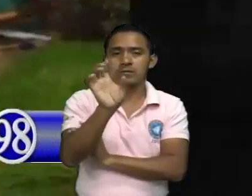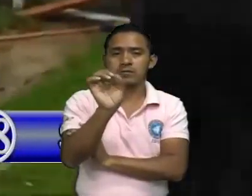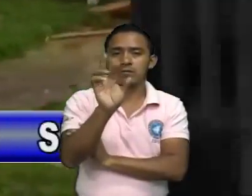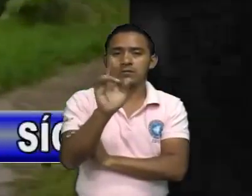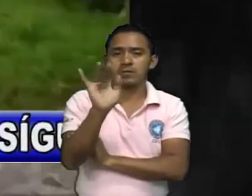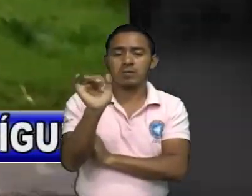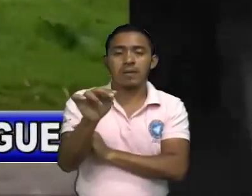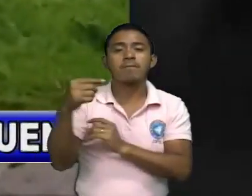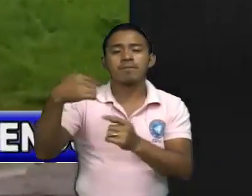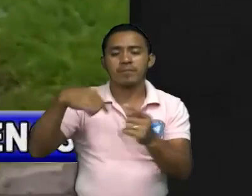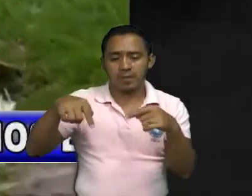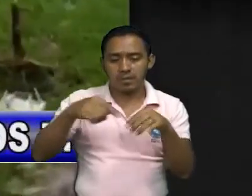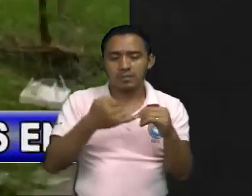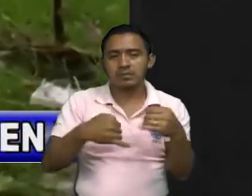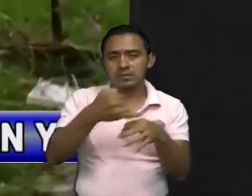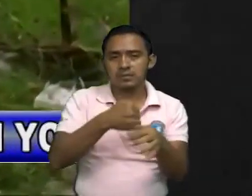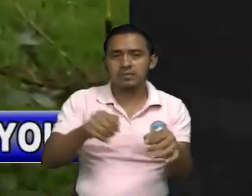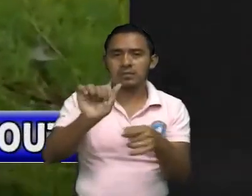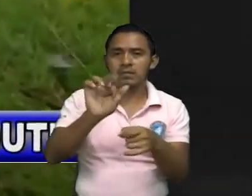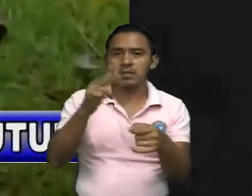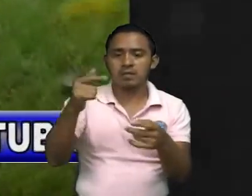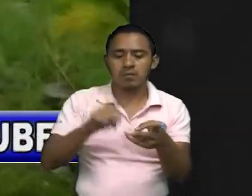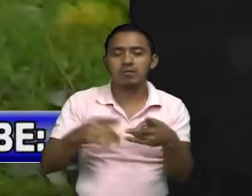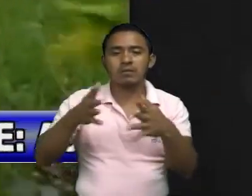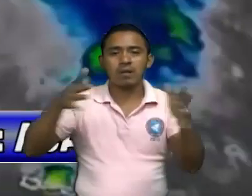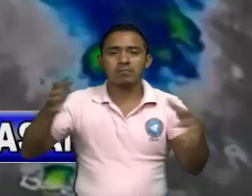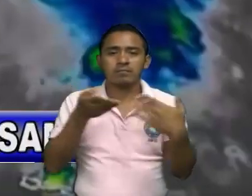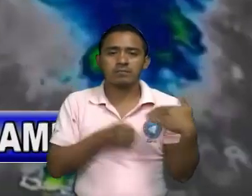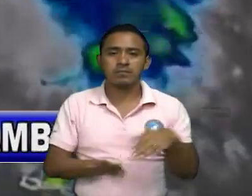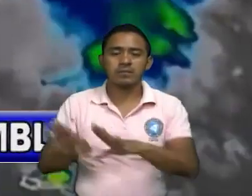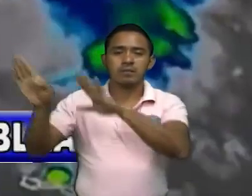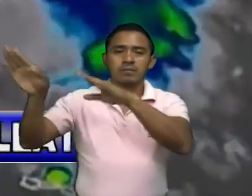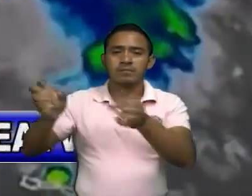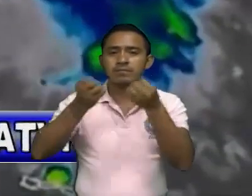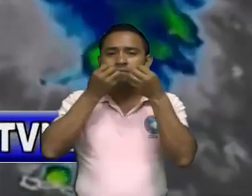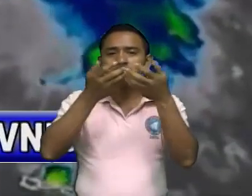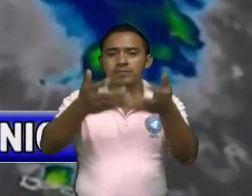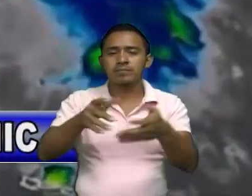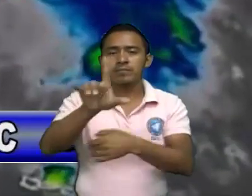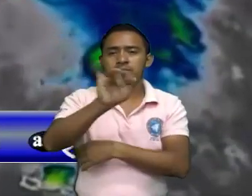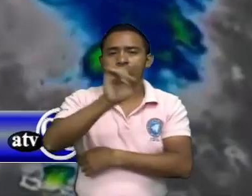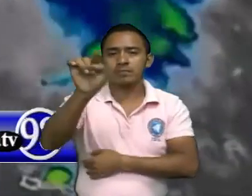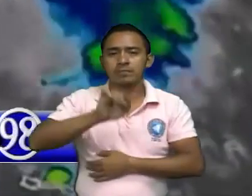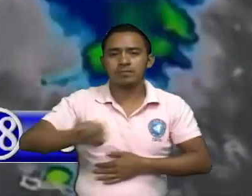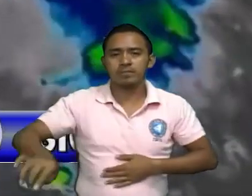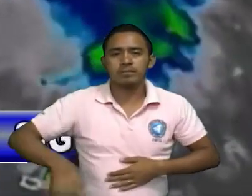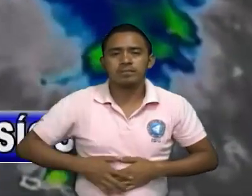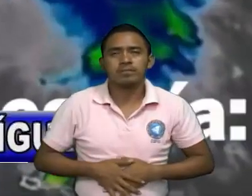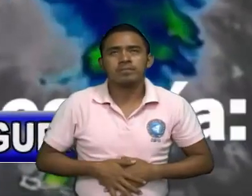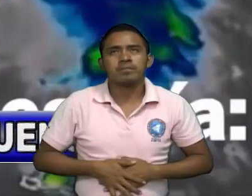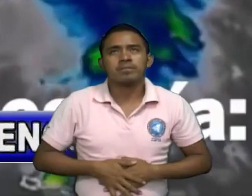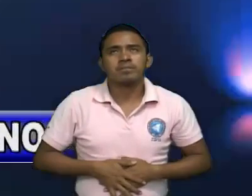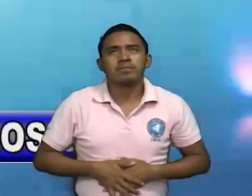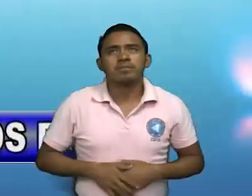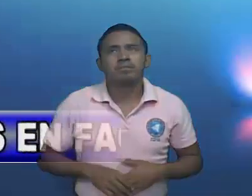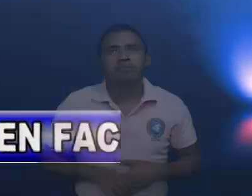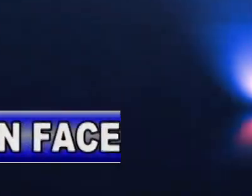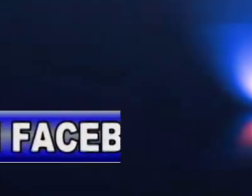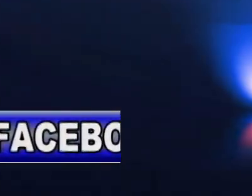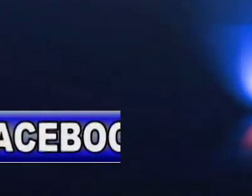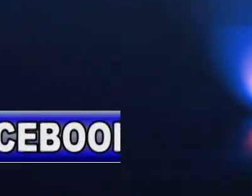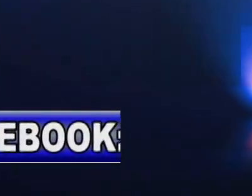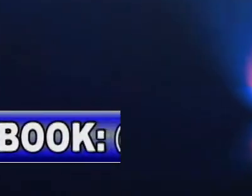Dorian por las islas Ábaco y Gran Bahamas. Para el canal parlamentario informó Liz Escoto.